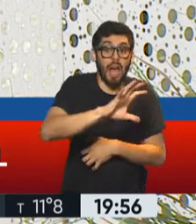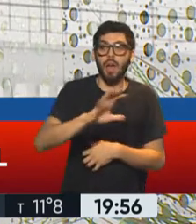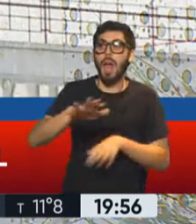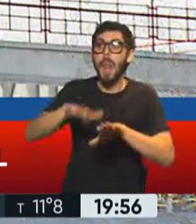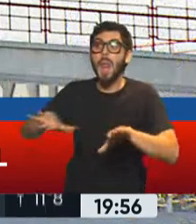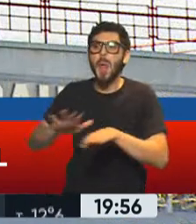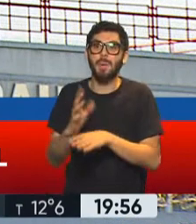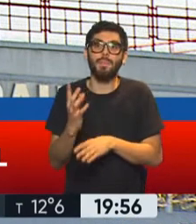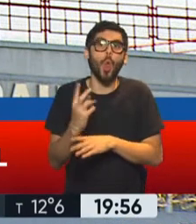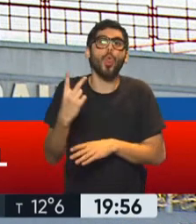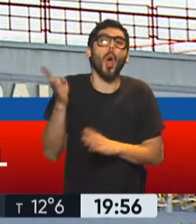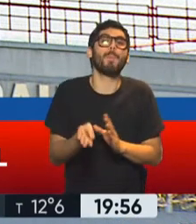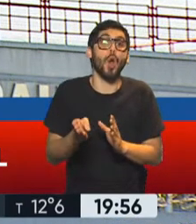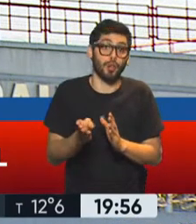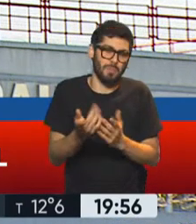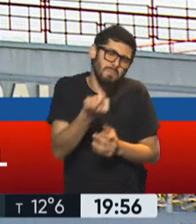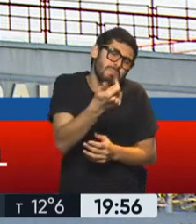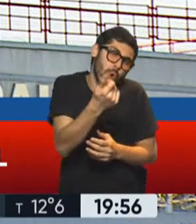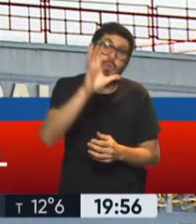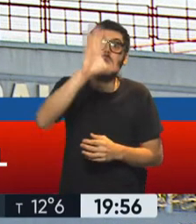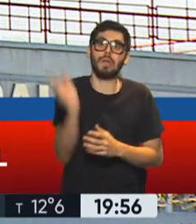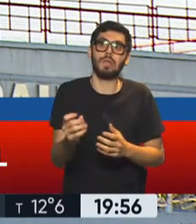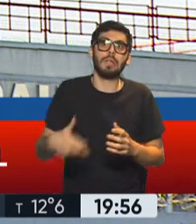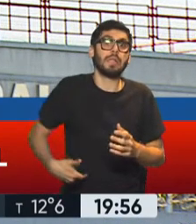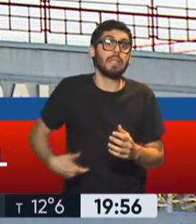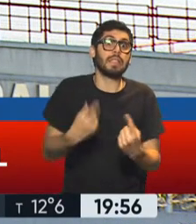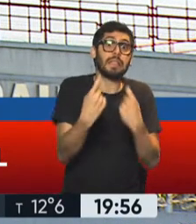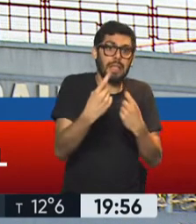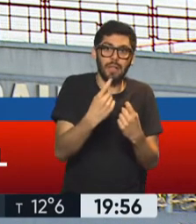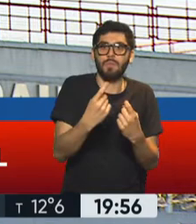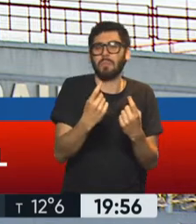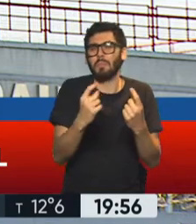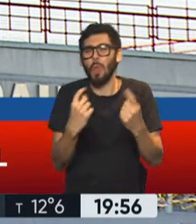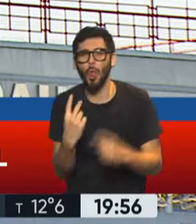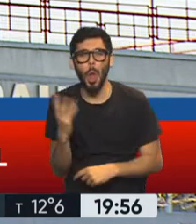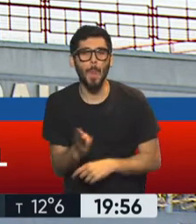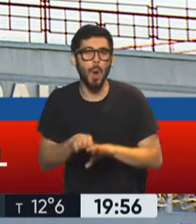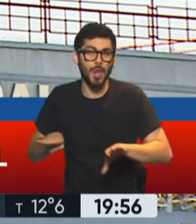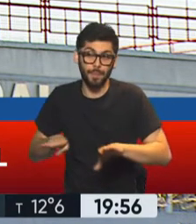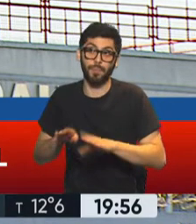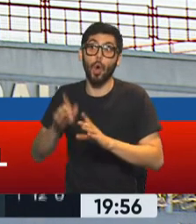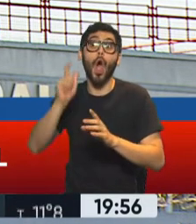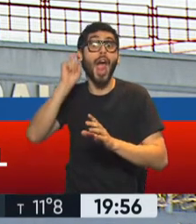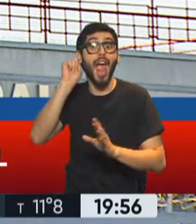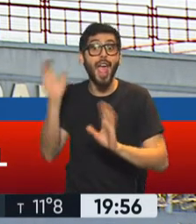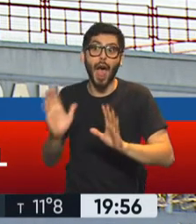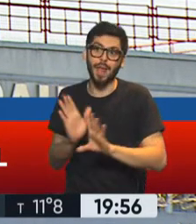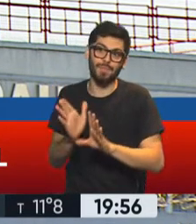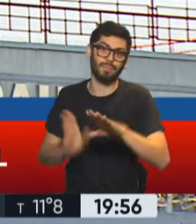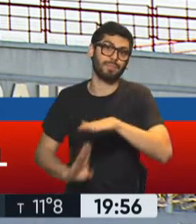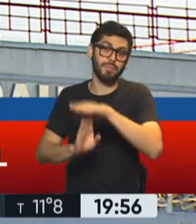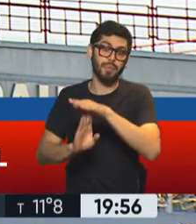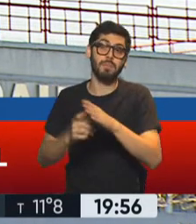Son poquitos comparados con el resto de la población general. Tienen un acceso que es preferencial por su edad,